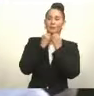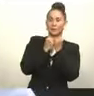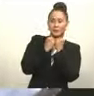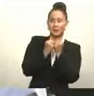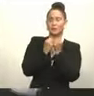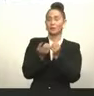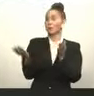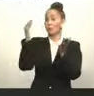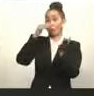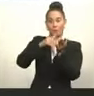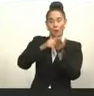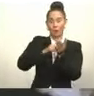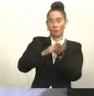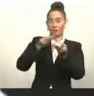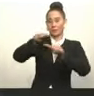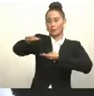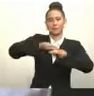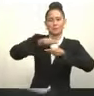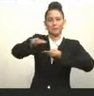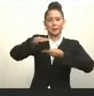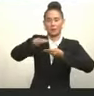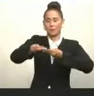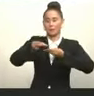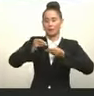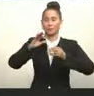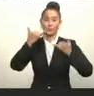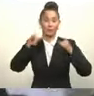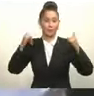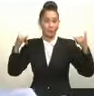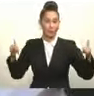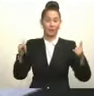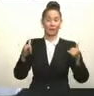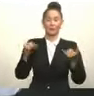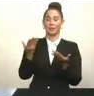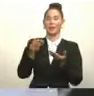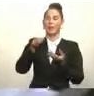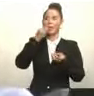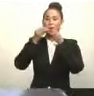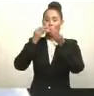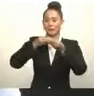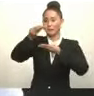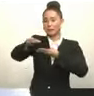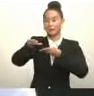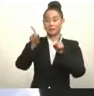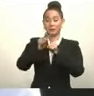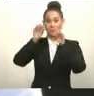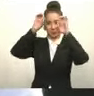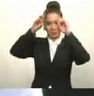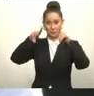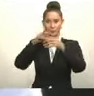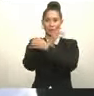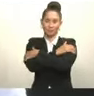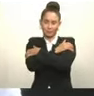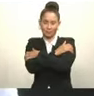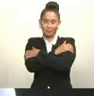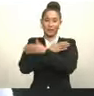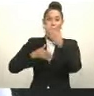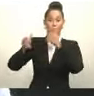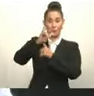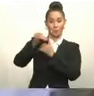nuevo y van a intercambiar juguetes y van a intercambiar merendas y van a abrazar a su maestra con el mismo amor que lo ha